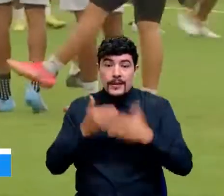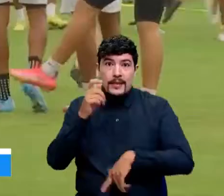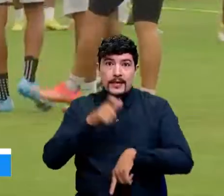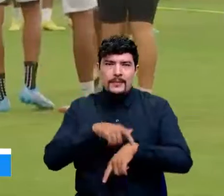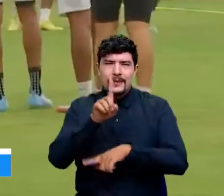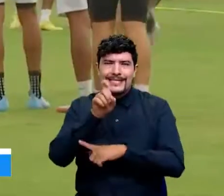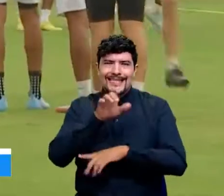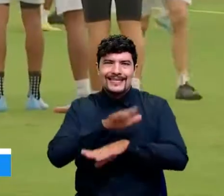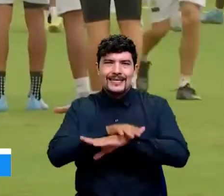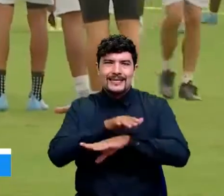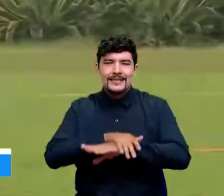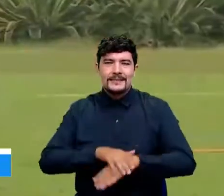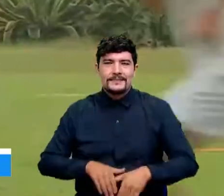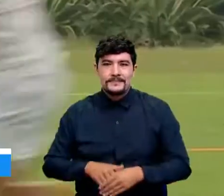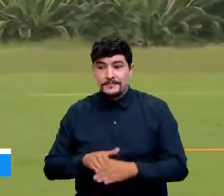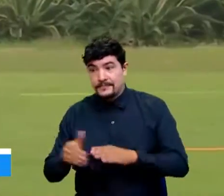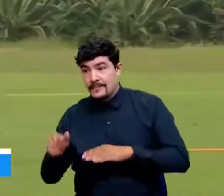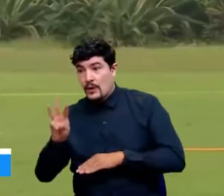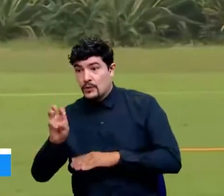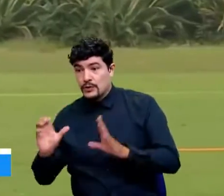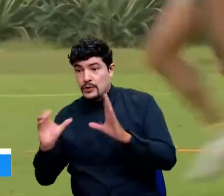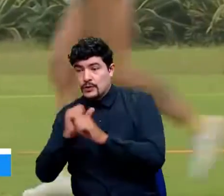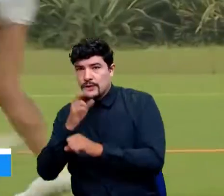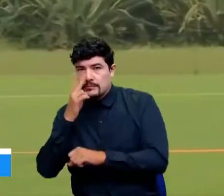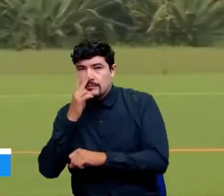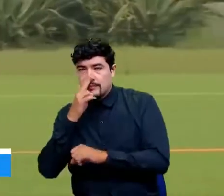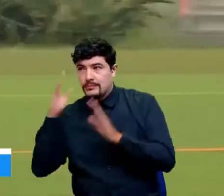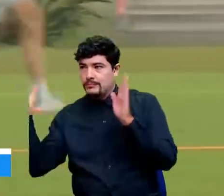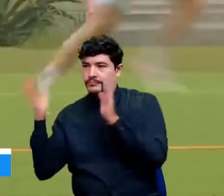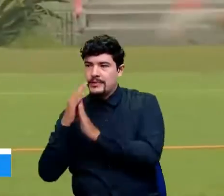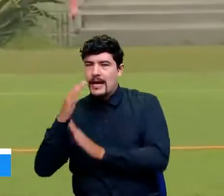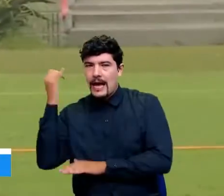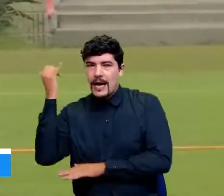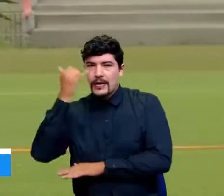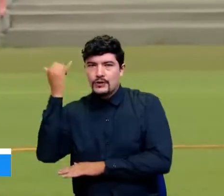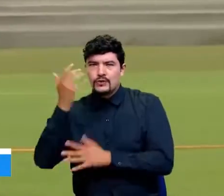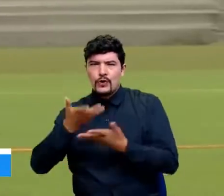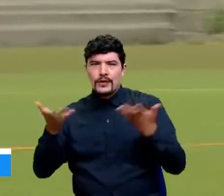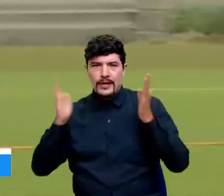6 de la tarde, mientras que a las 8 de la noche Nacional recibe a Millonarios en el Atanasio Girardot.